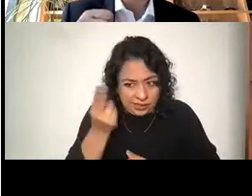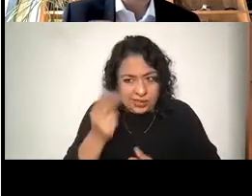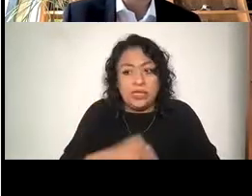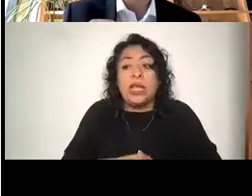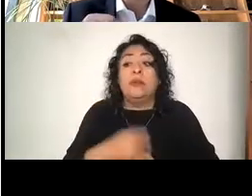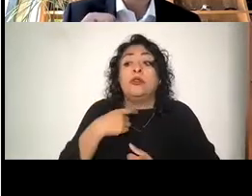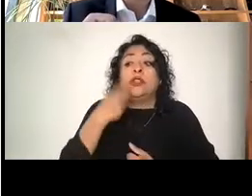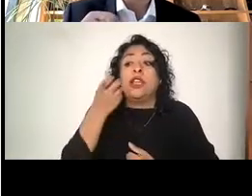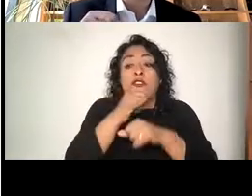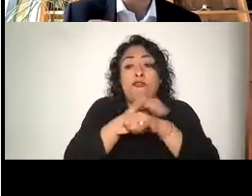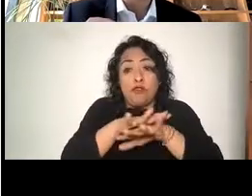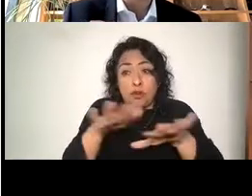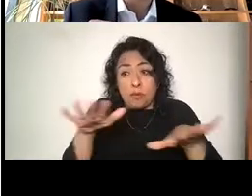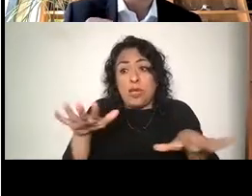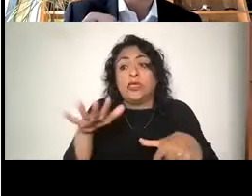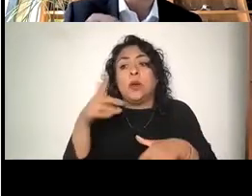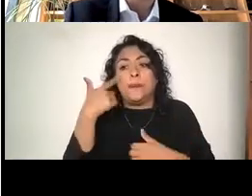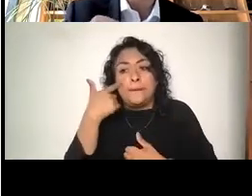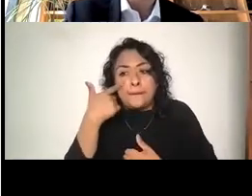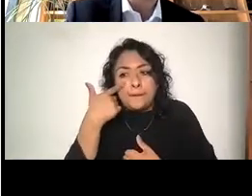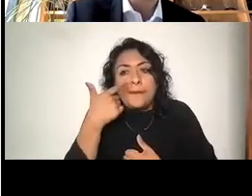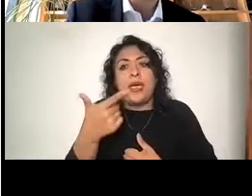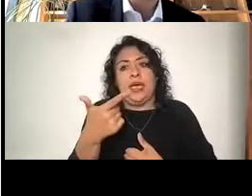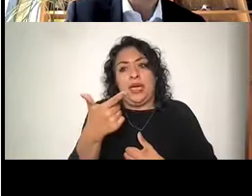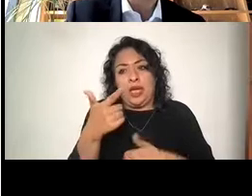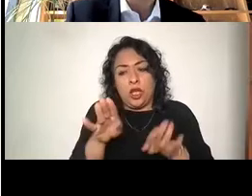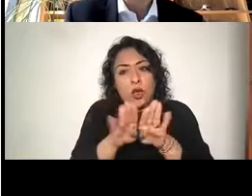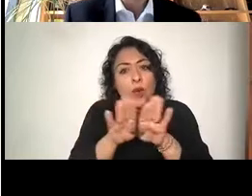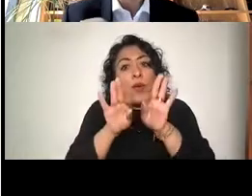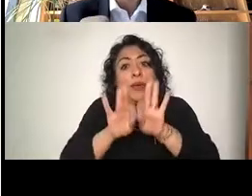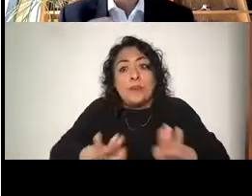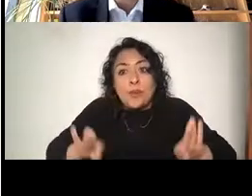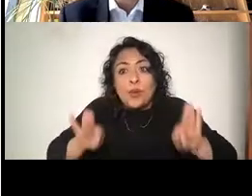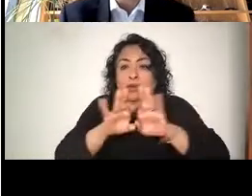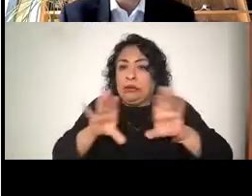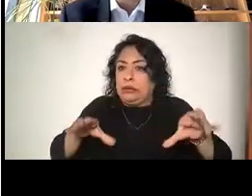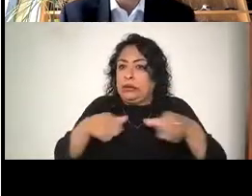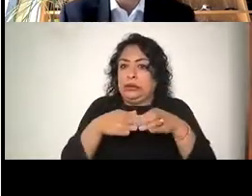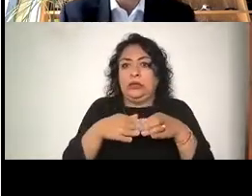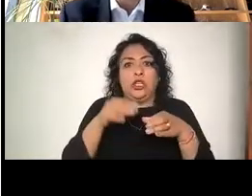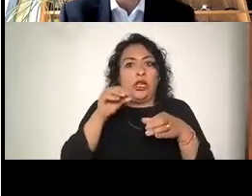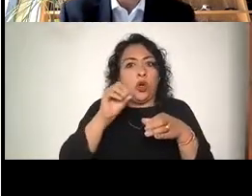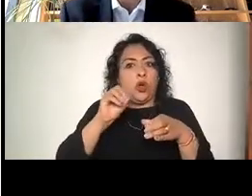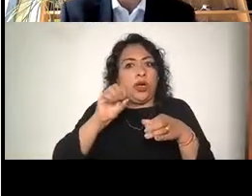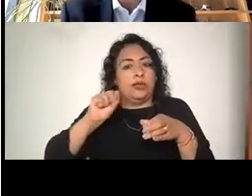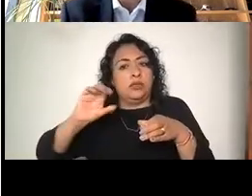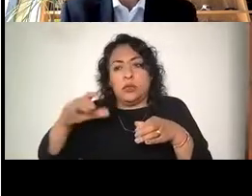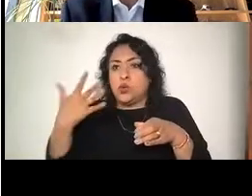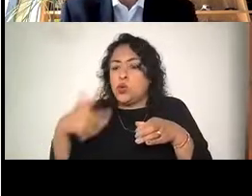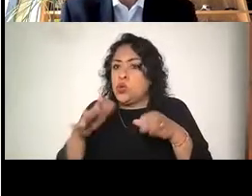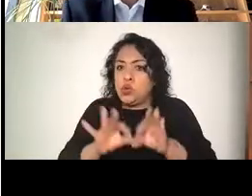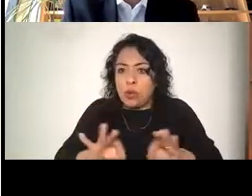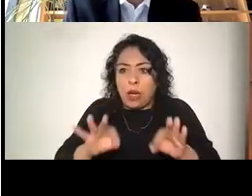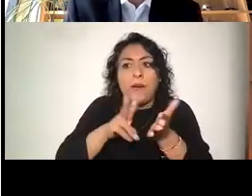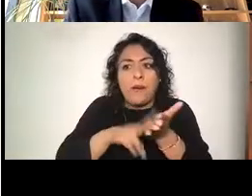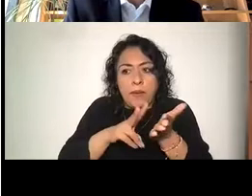datos generen, nos den cuenta, den evidencia de la importancia del sector. Y esto, pues al final, ustedes